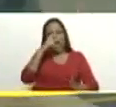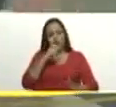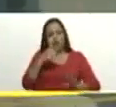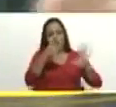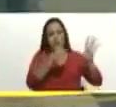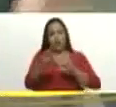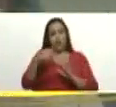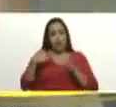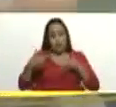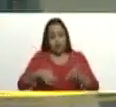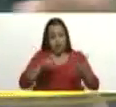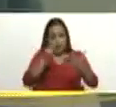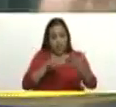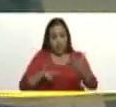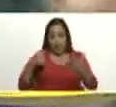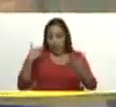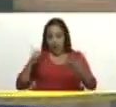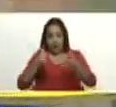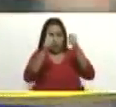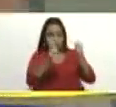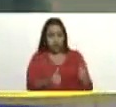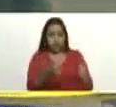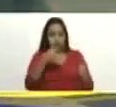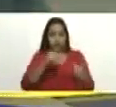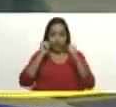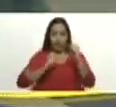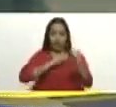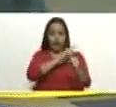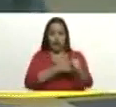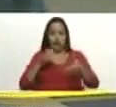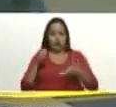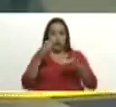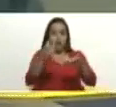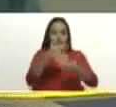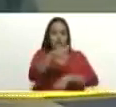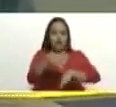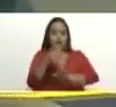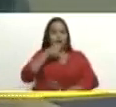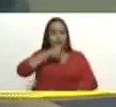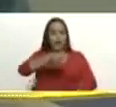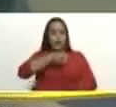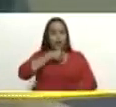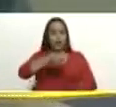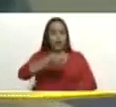Y aquí está, mira, como un roble, con su Premio Nacional de Periodismo, pues.